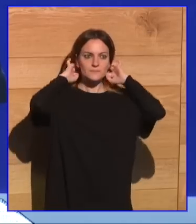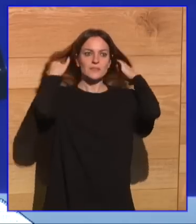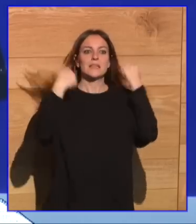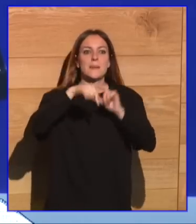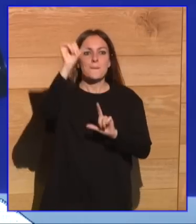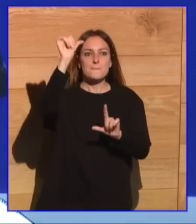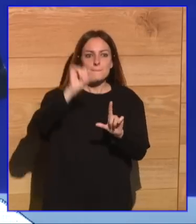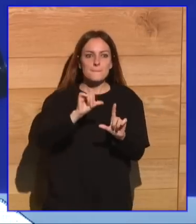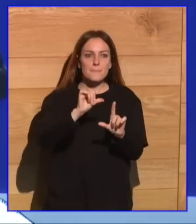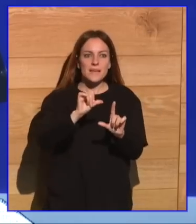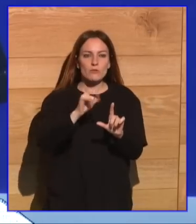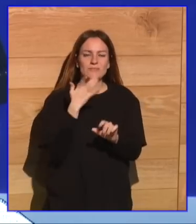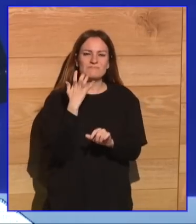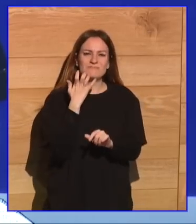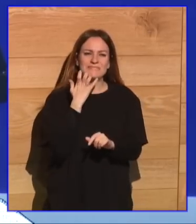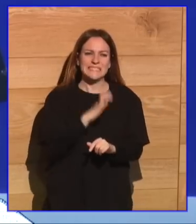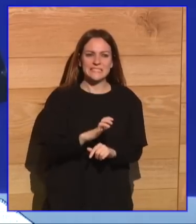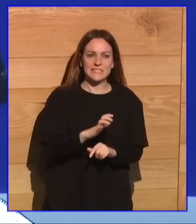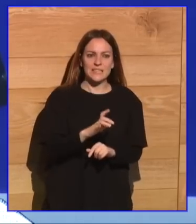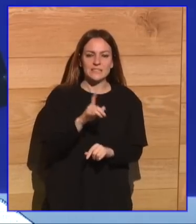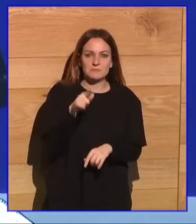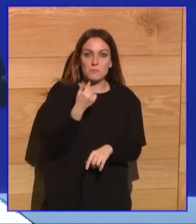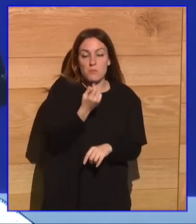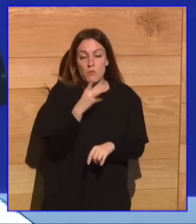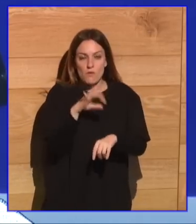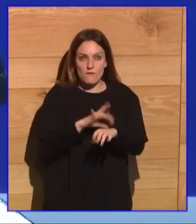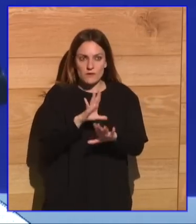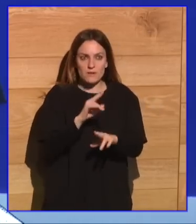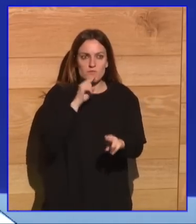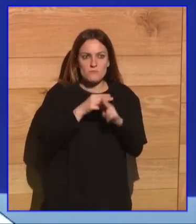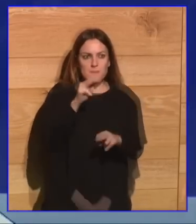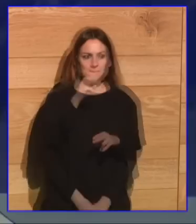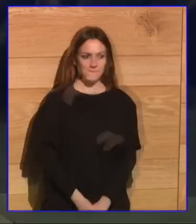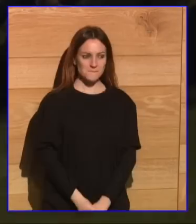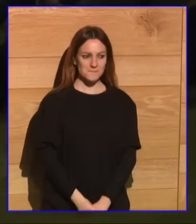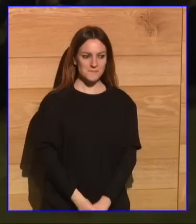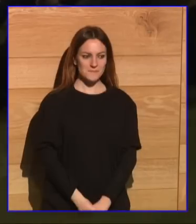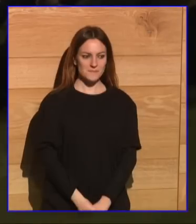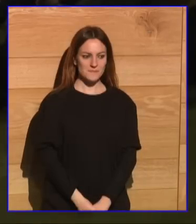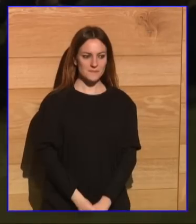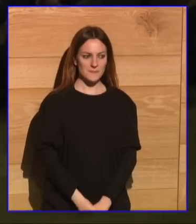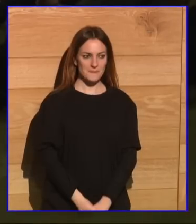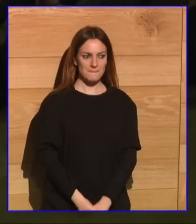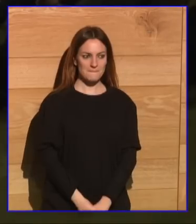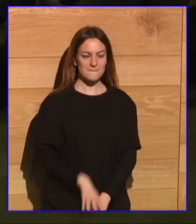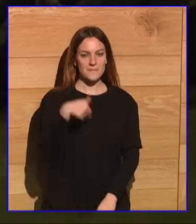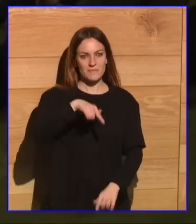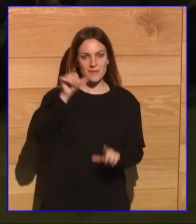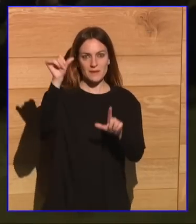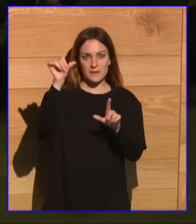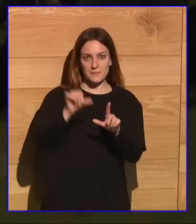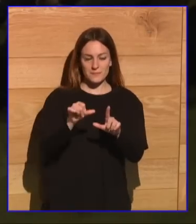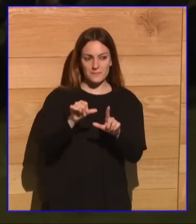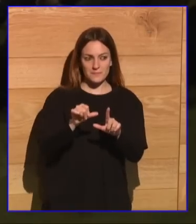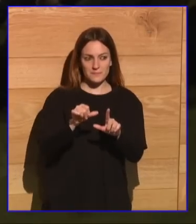película muy rara, también muy enfermiza, que se llama Birdie. Película con Nicolas Cage, pues lo mismo que película con